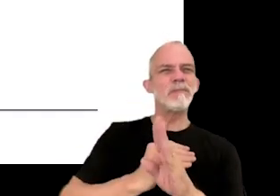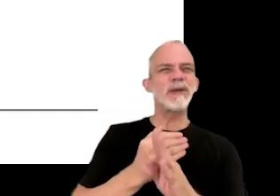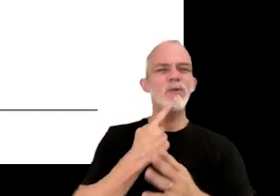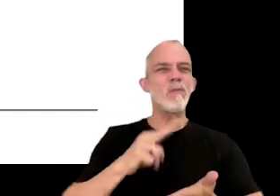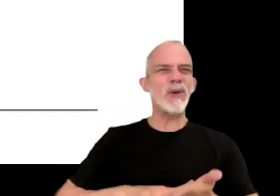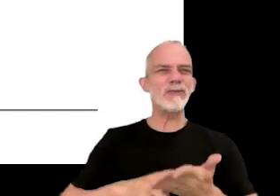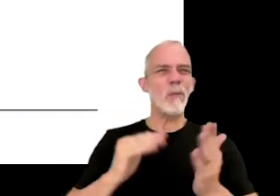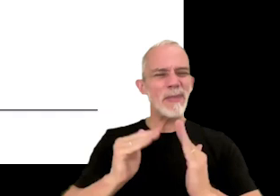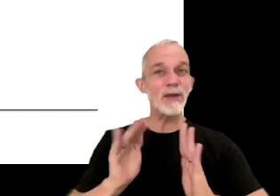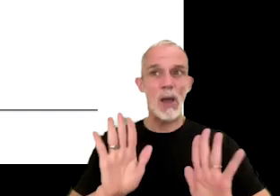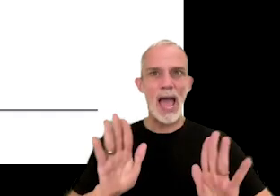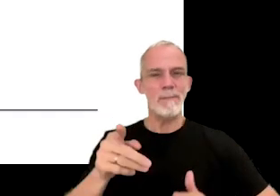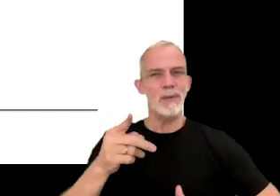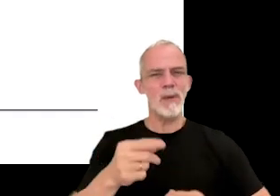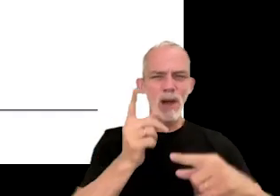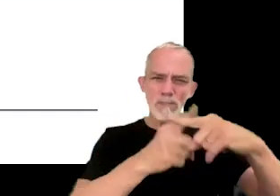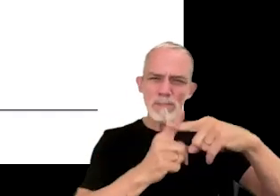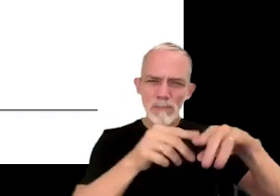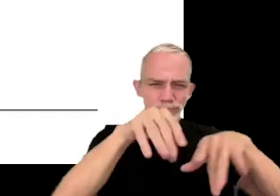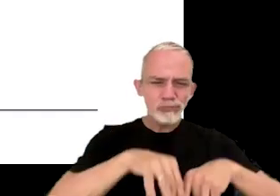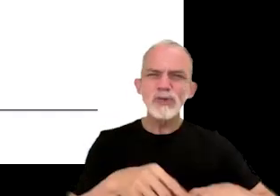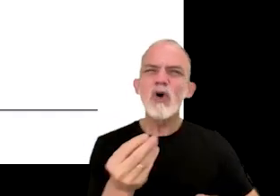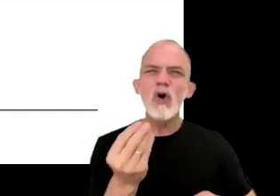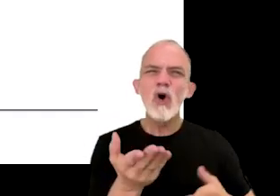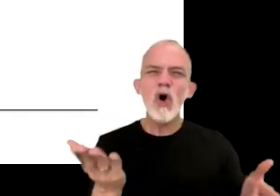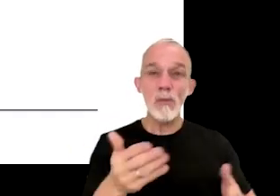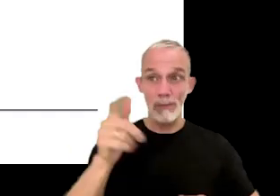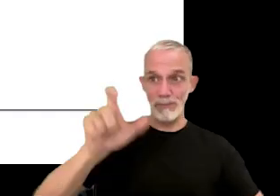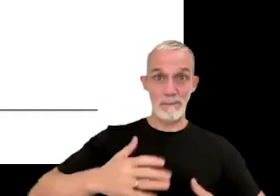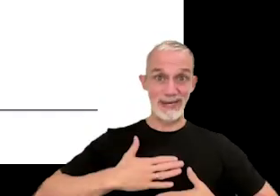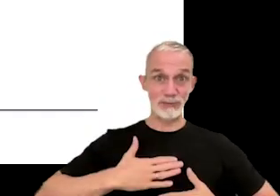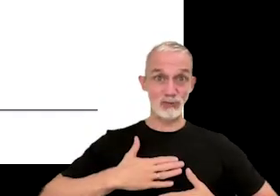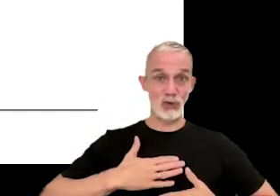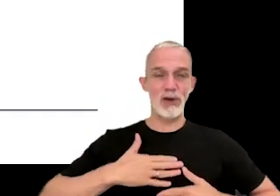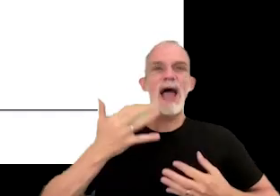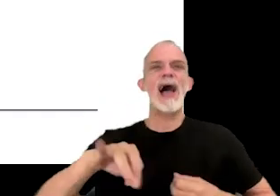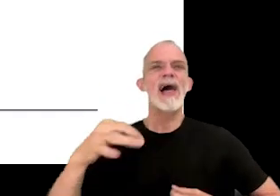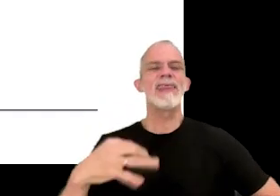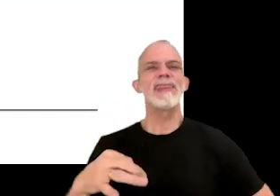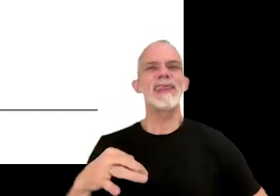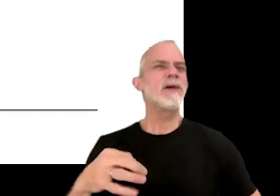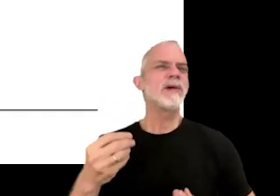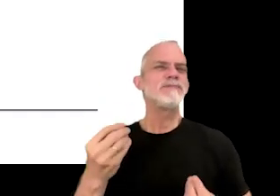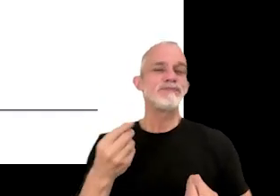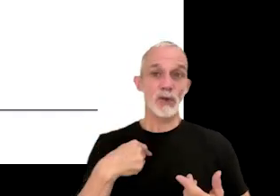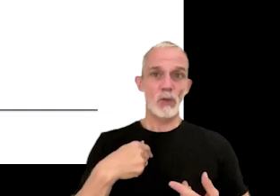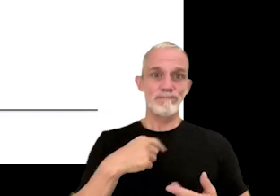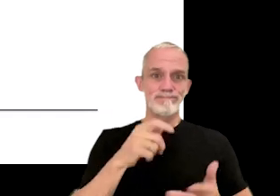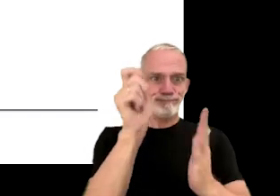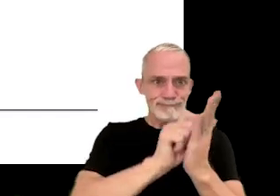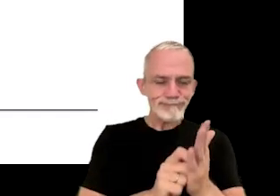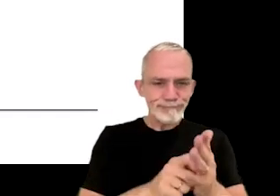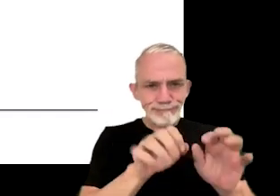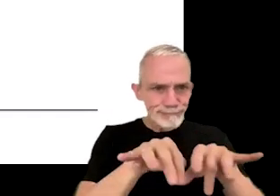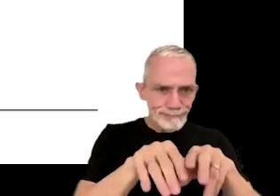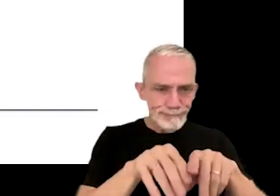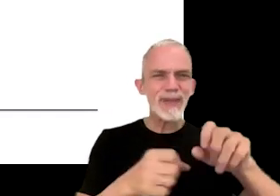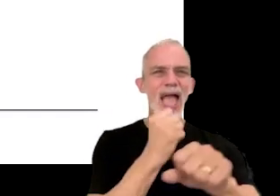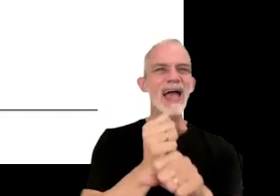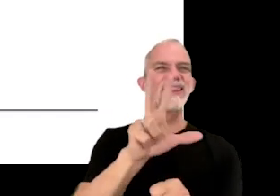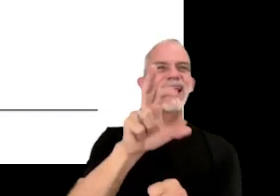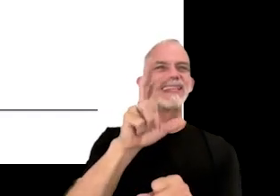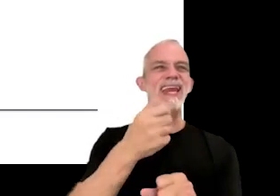ser computados, el sujeto interesado tendrá que hacer la registración hasta el 30